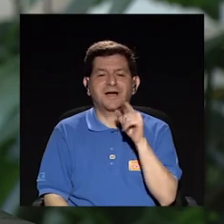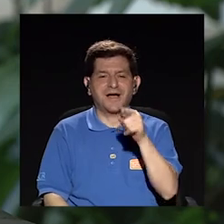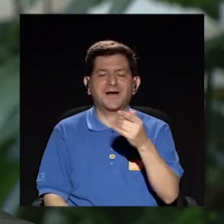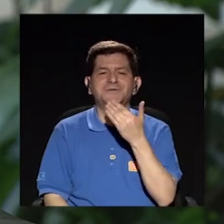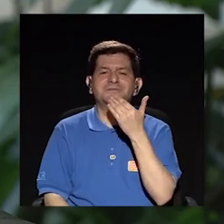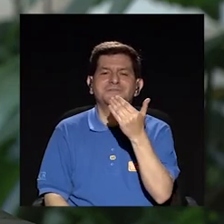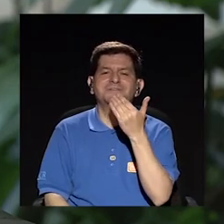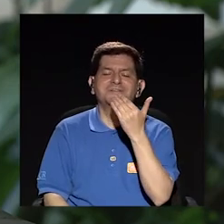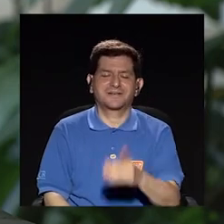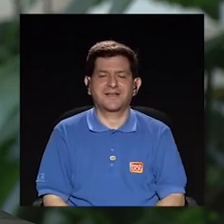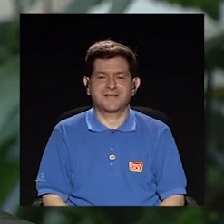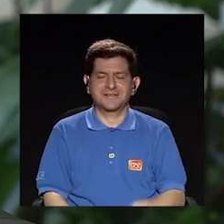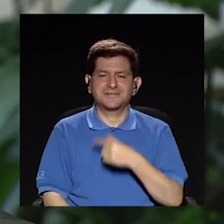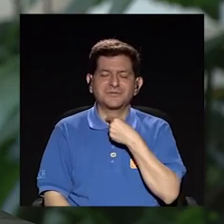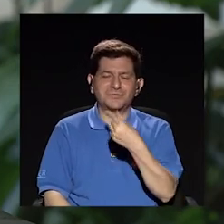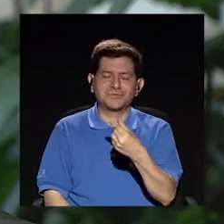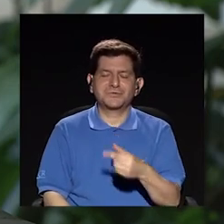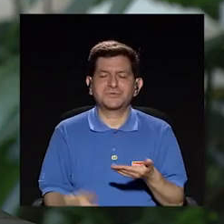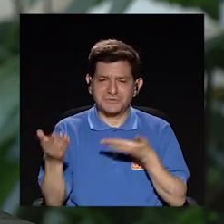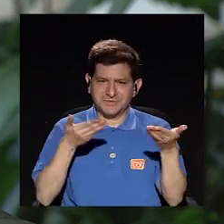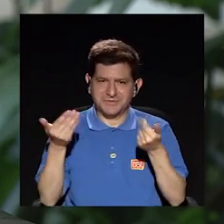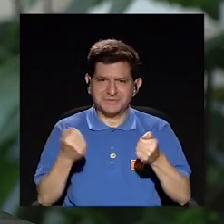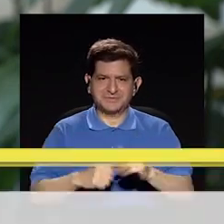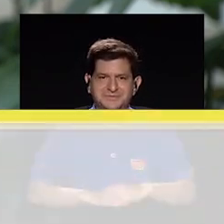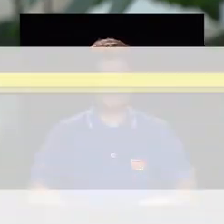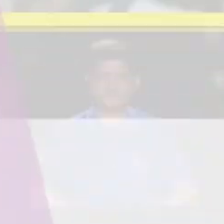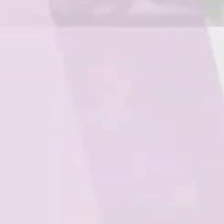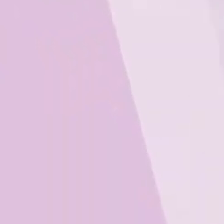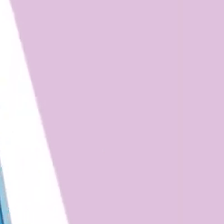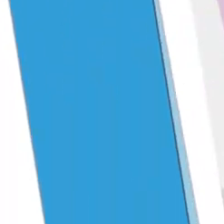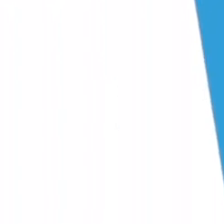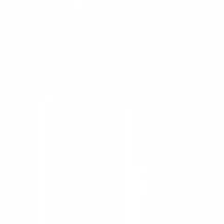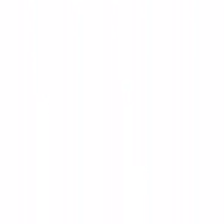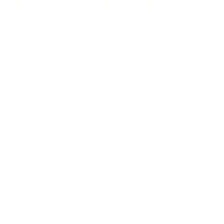gracias. A ustedes las gracias y estamos para servirles.